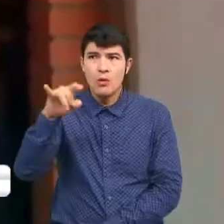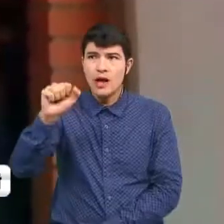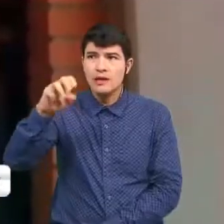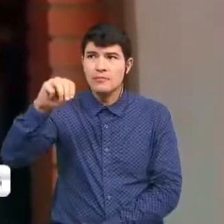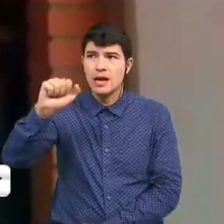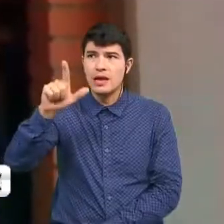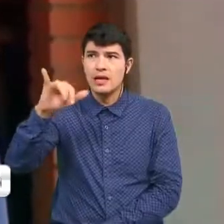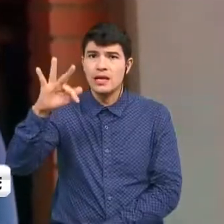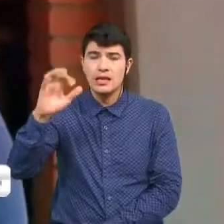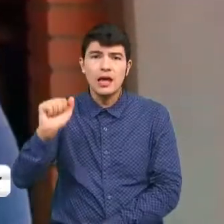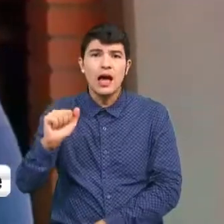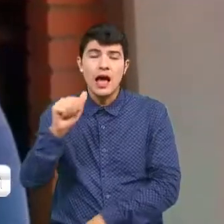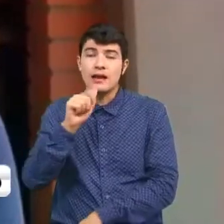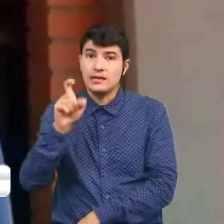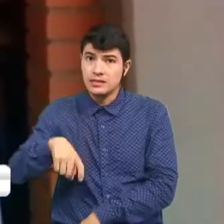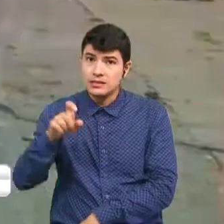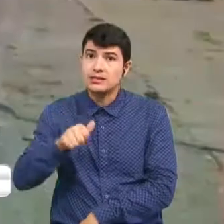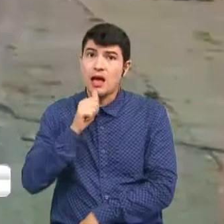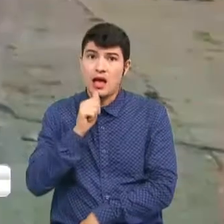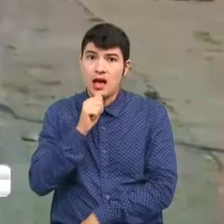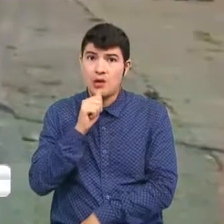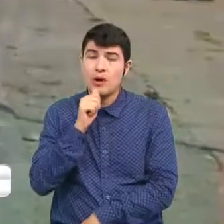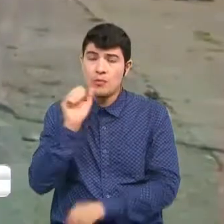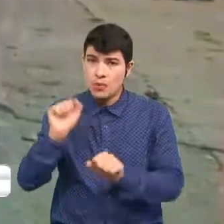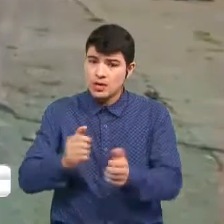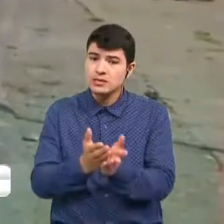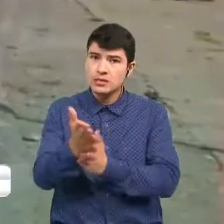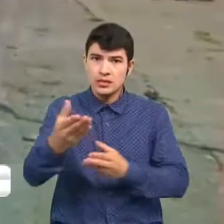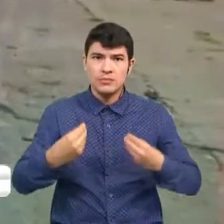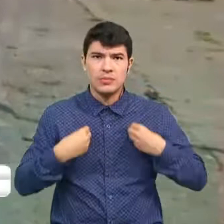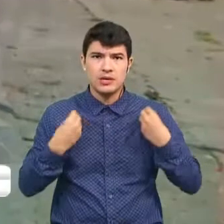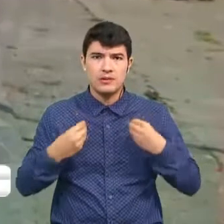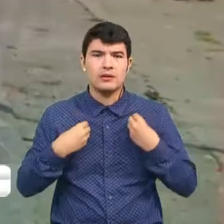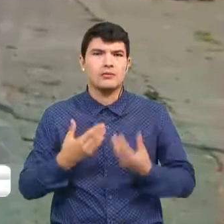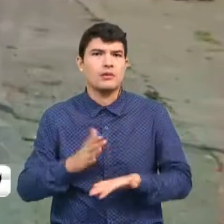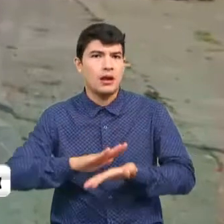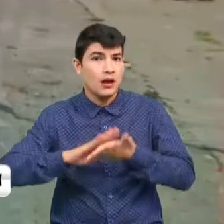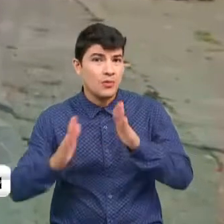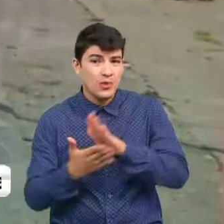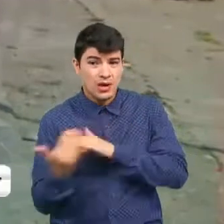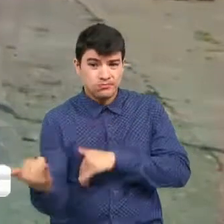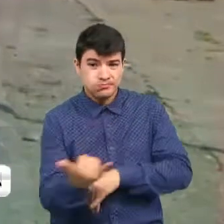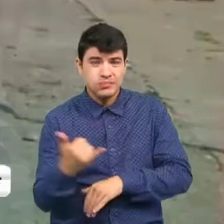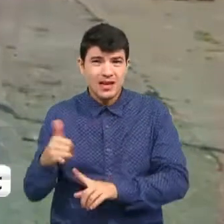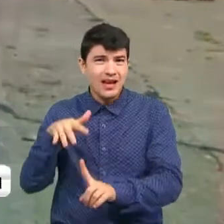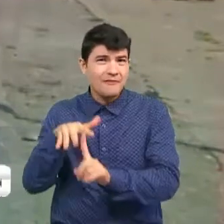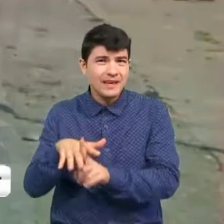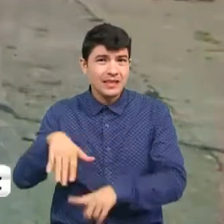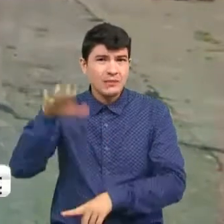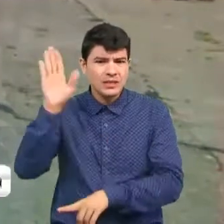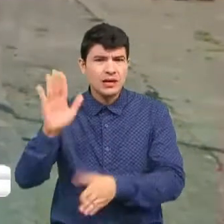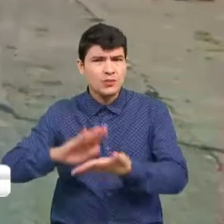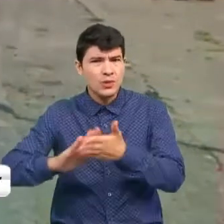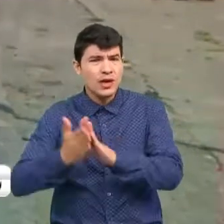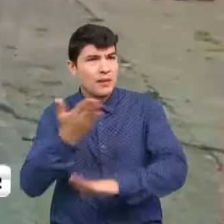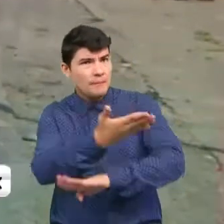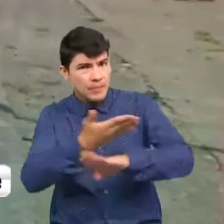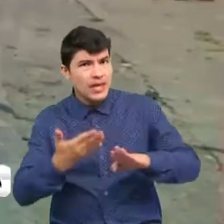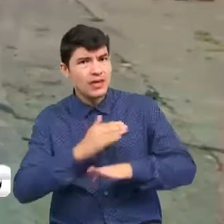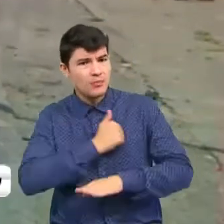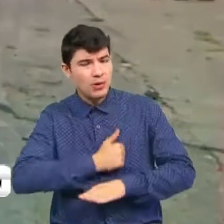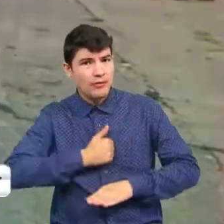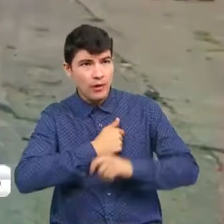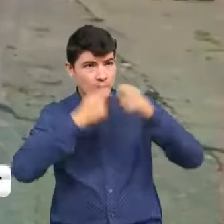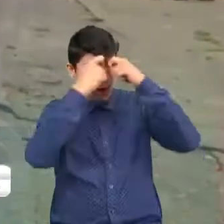para el sustento diario como lo es el agua indudablemente la comunidad que ha sido la más perjudicada pide acciones oportunas por parte del